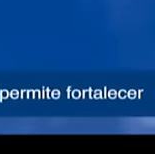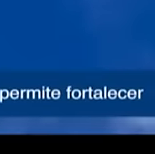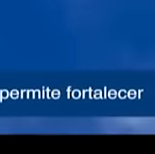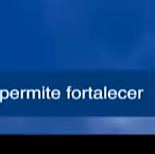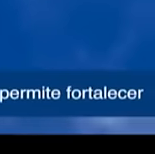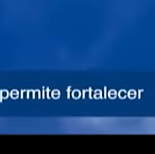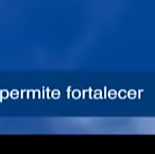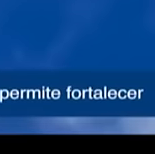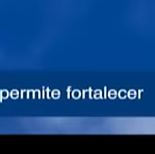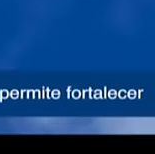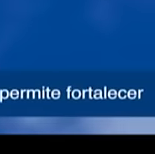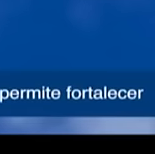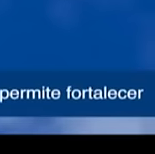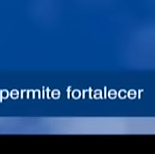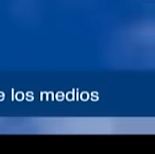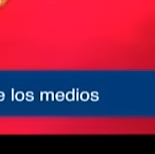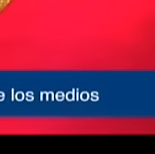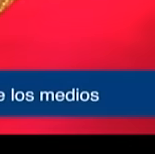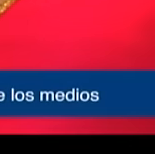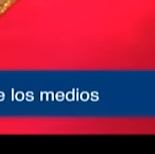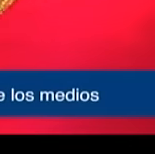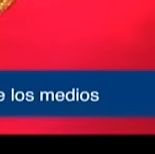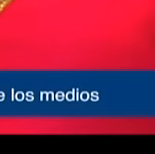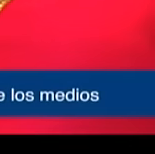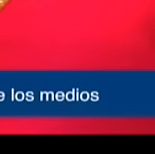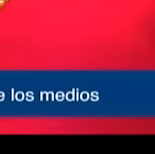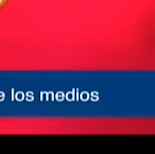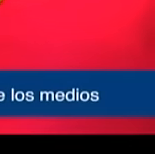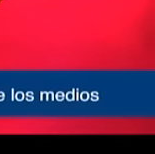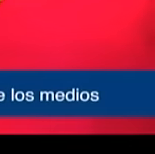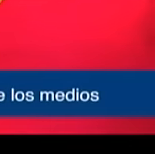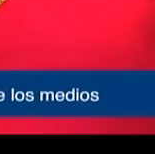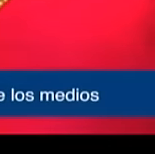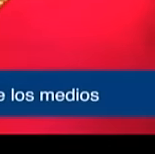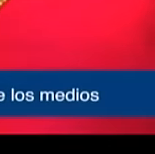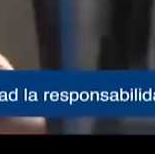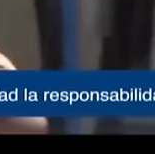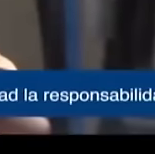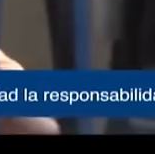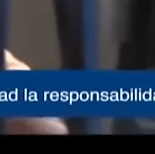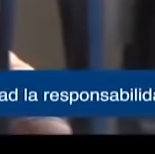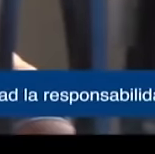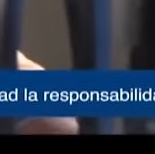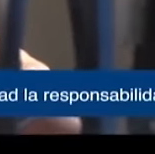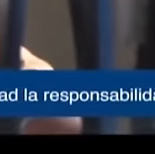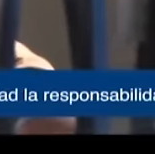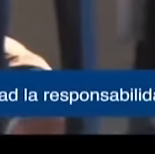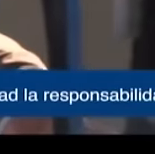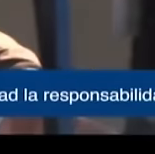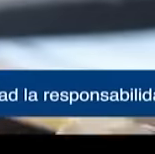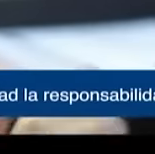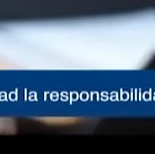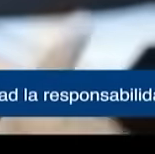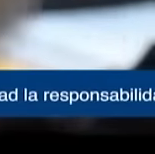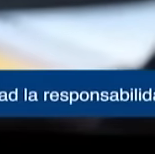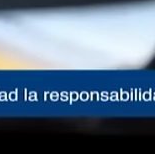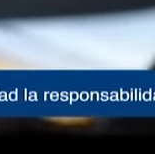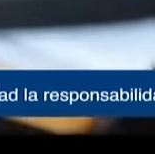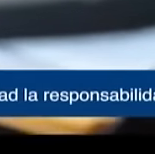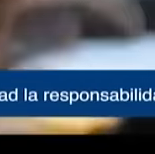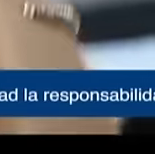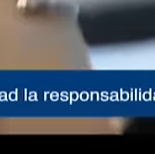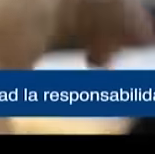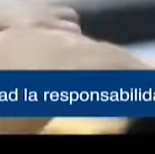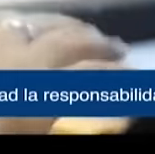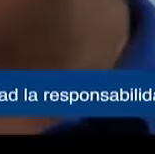de redistribución de frecuencias permite fortalecer la democratización efectiva de la propiedad de los medios de comunicación, ampliando hacia toda